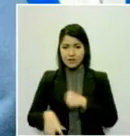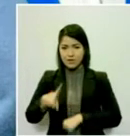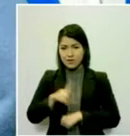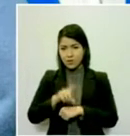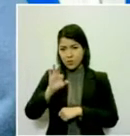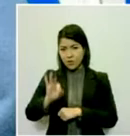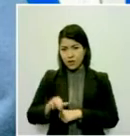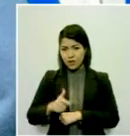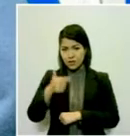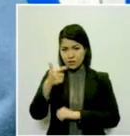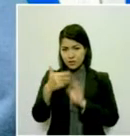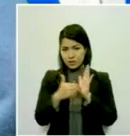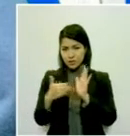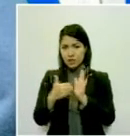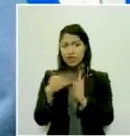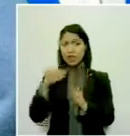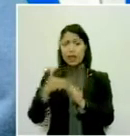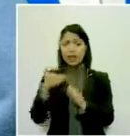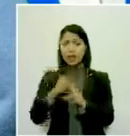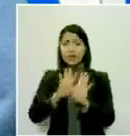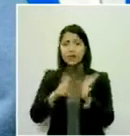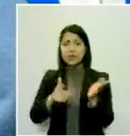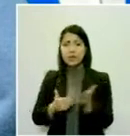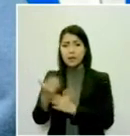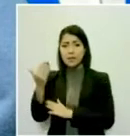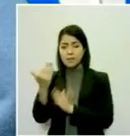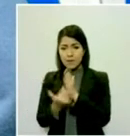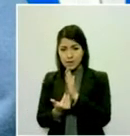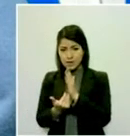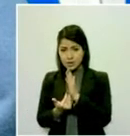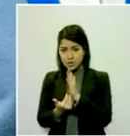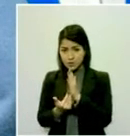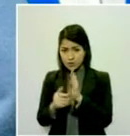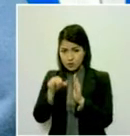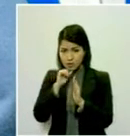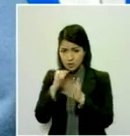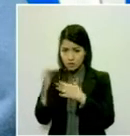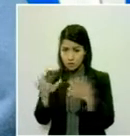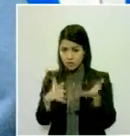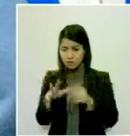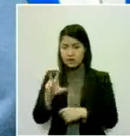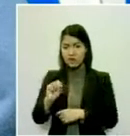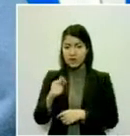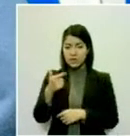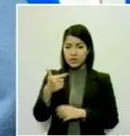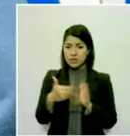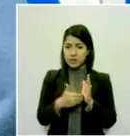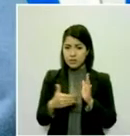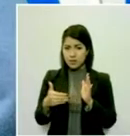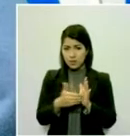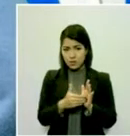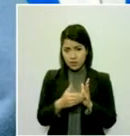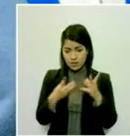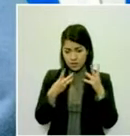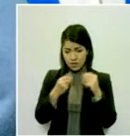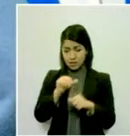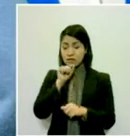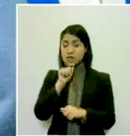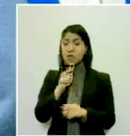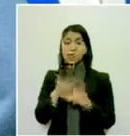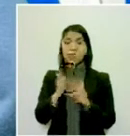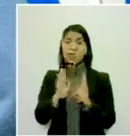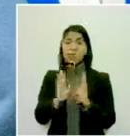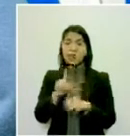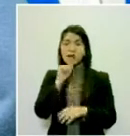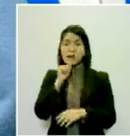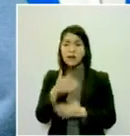47 millones y ahorita la hemos reducido al alrededor de 37 millones. Tenemos el